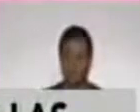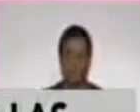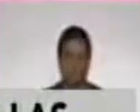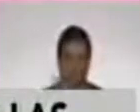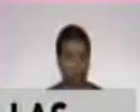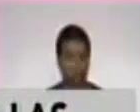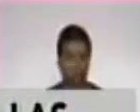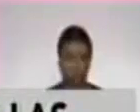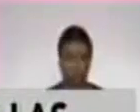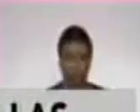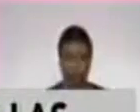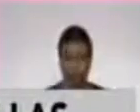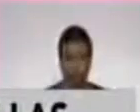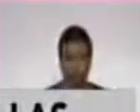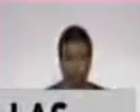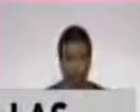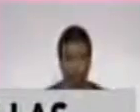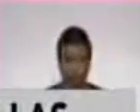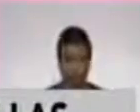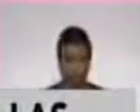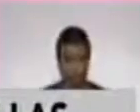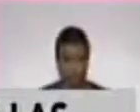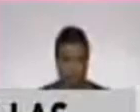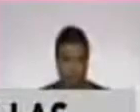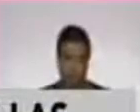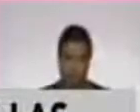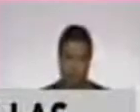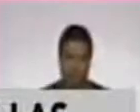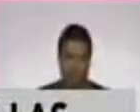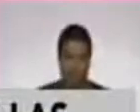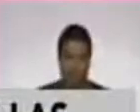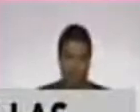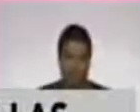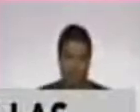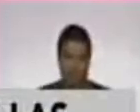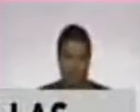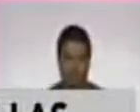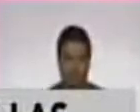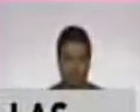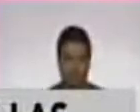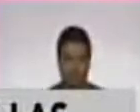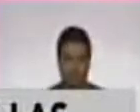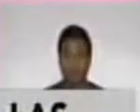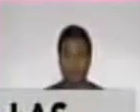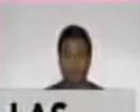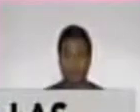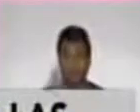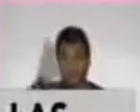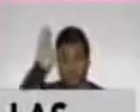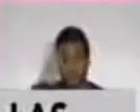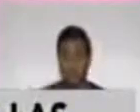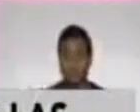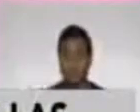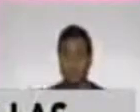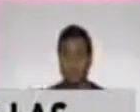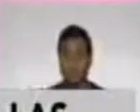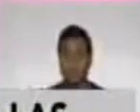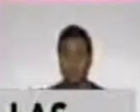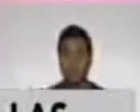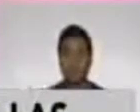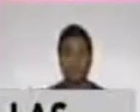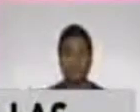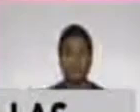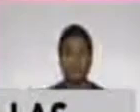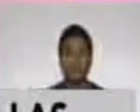hemos coexistido a lo largo de los años con gobiernos emanados del PRI, del PAN, ahora de Morena, con independencia, con respeto hacia